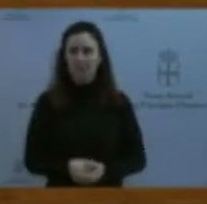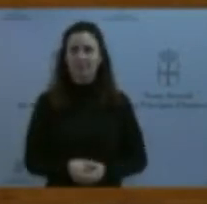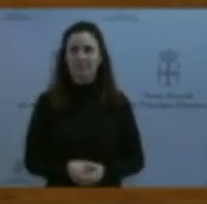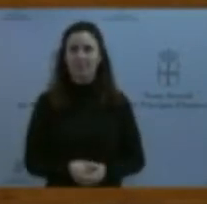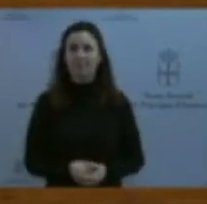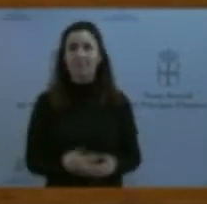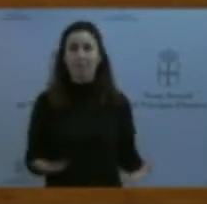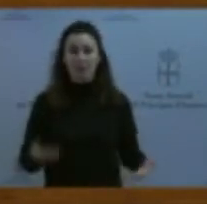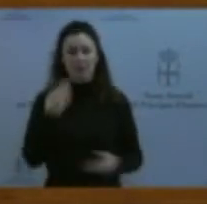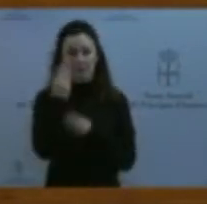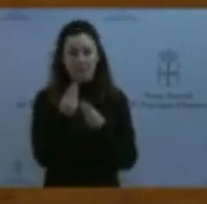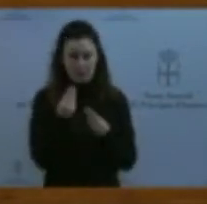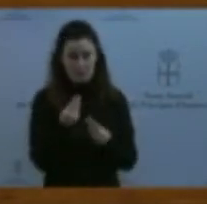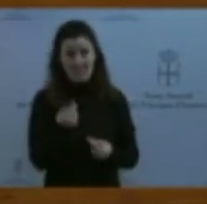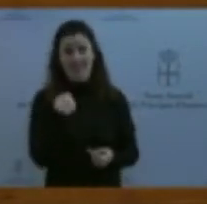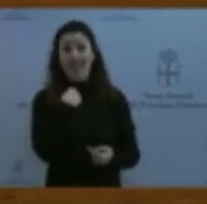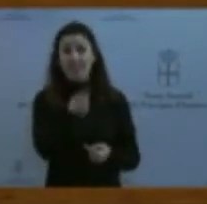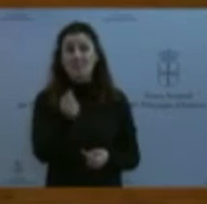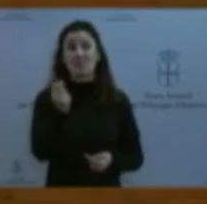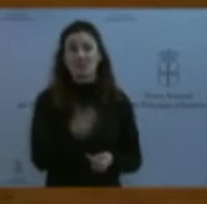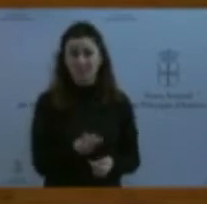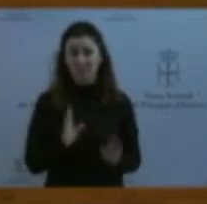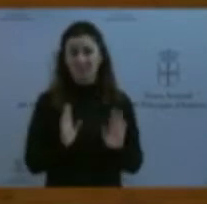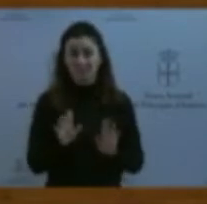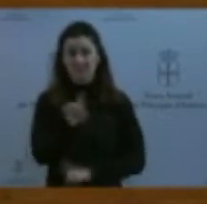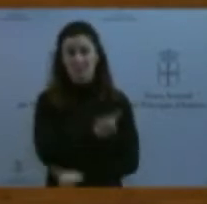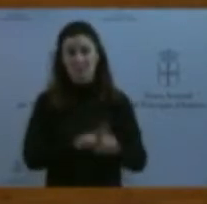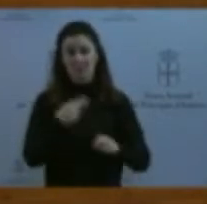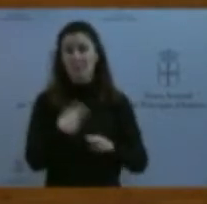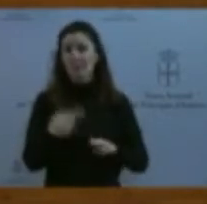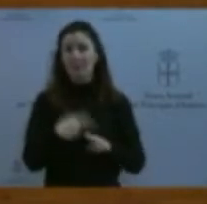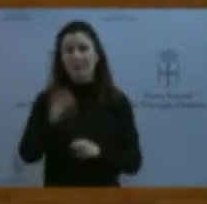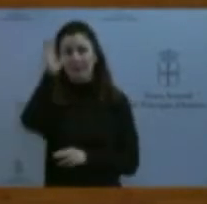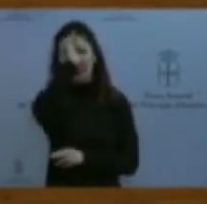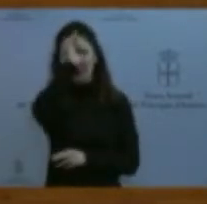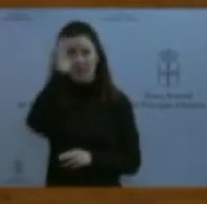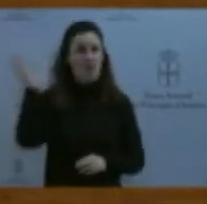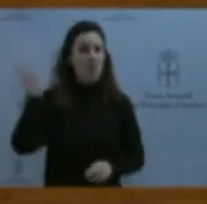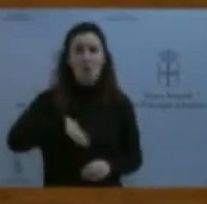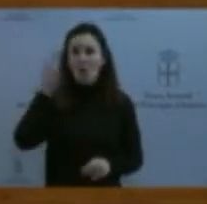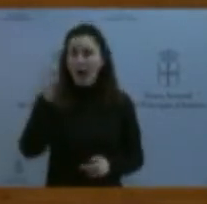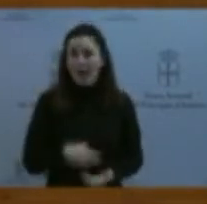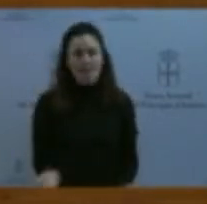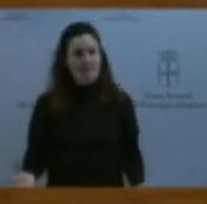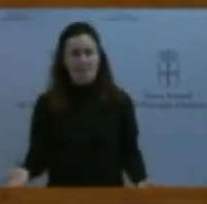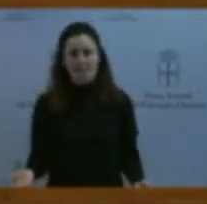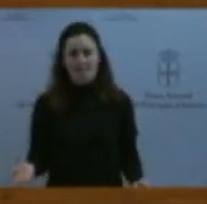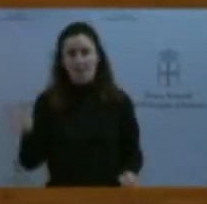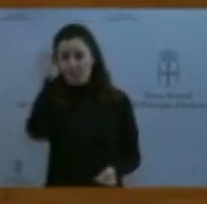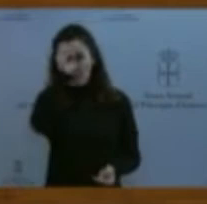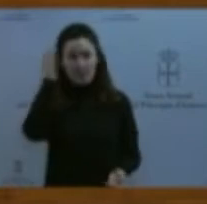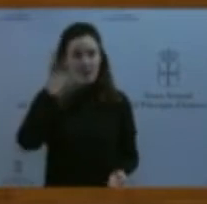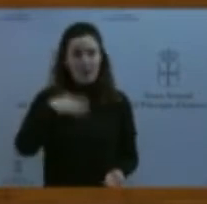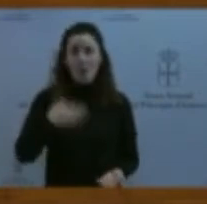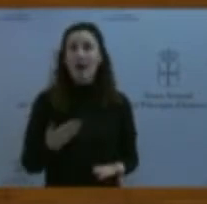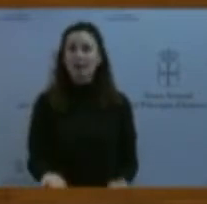ocasiones, el problema es que no hay una política científica. No hay una política científica y lo que tienen que hacer ustedes en primer lugar es aclararse. ¿Para qué sirven